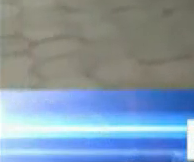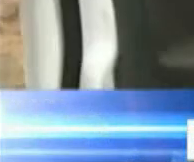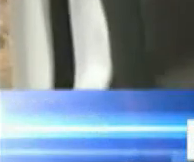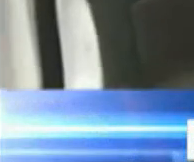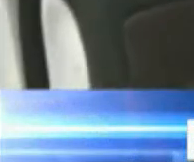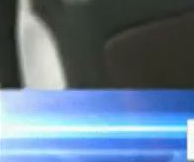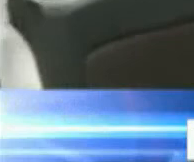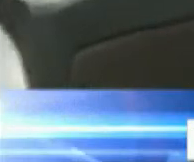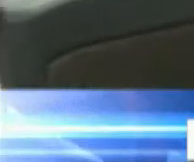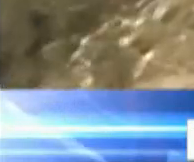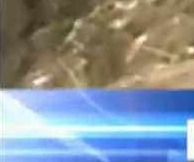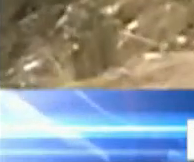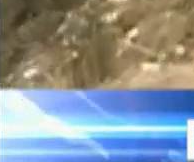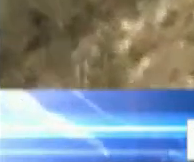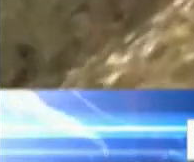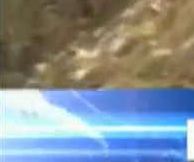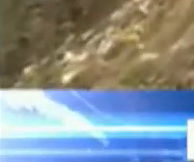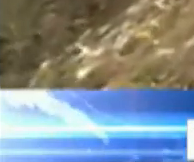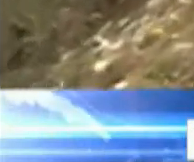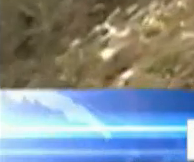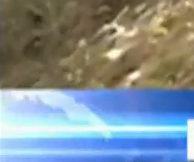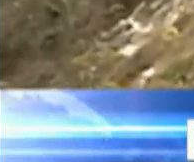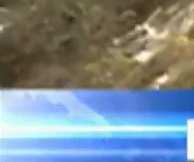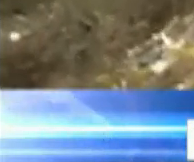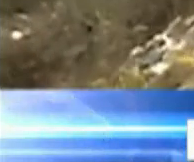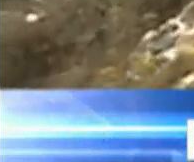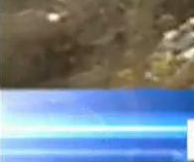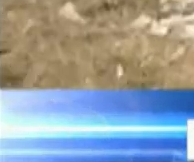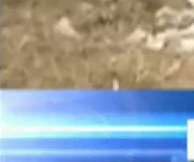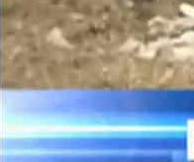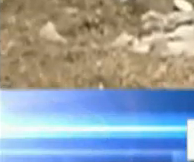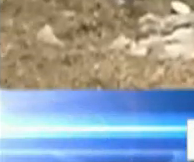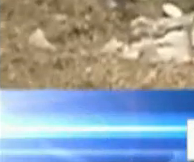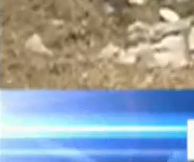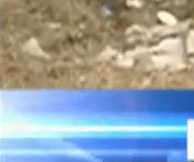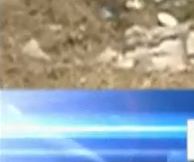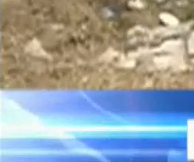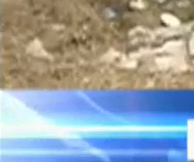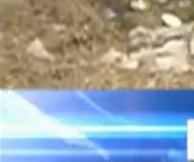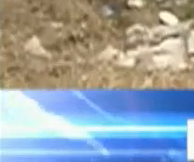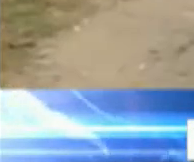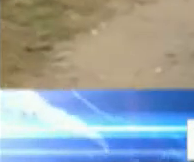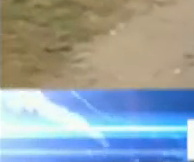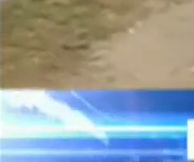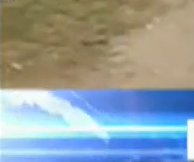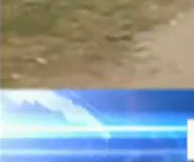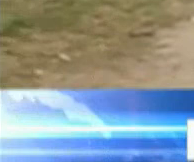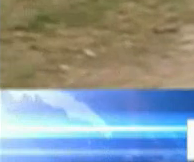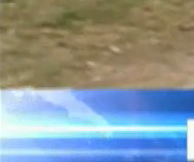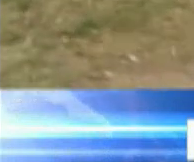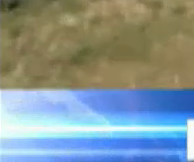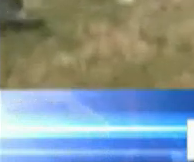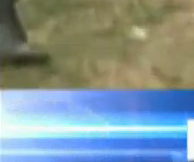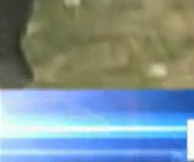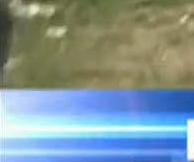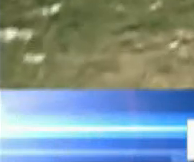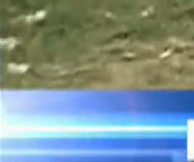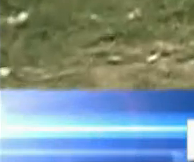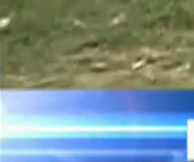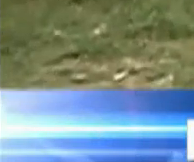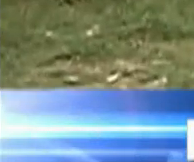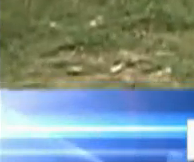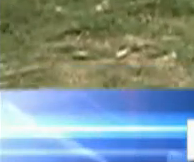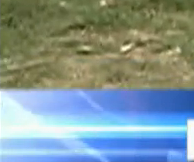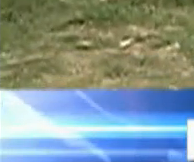Delincuentes protagonizan espectacular robo. Se apoderaron de $10,000 y un vehículo. Los